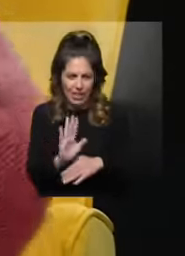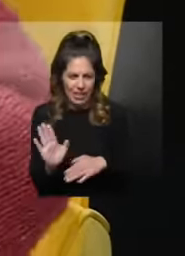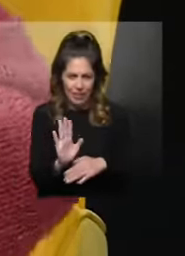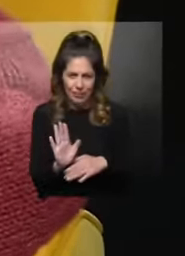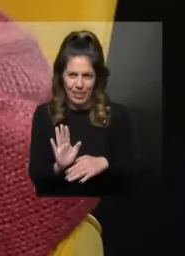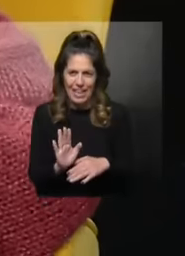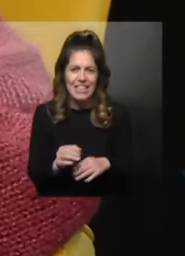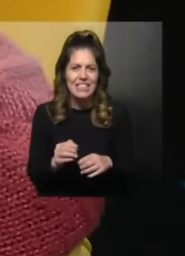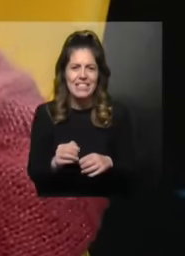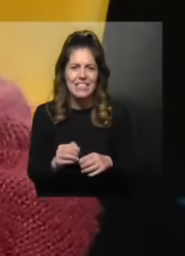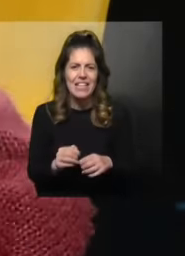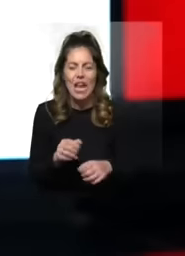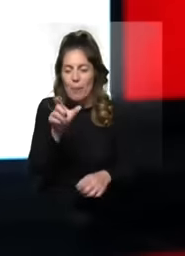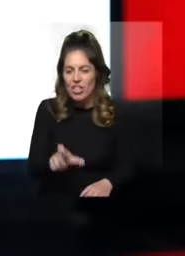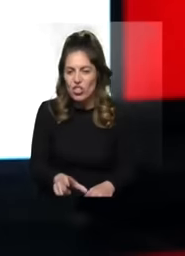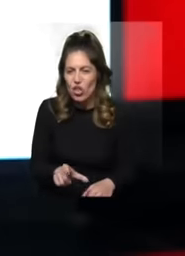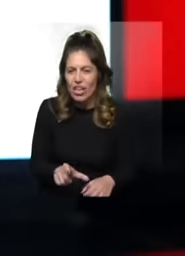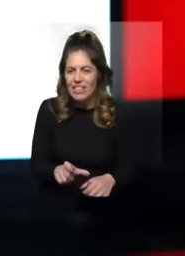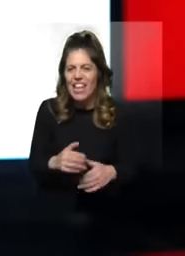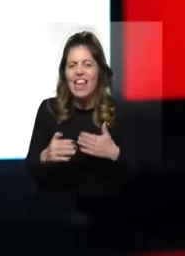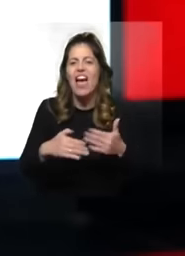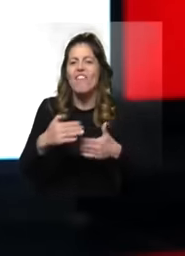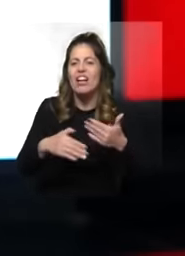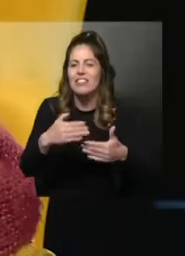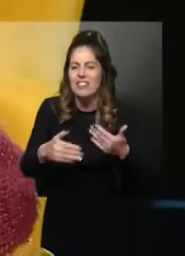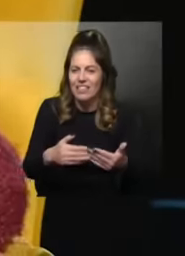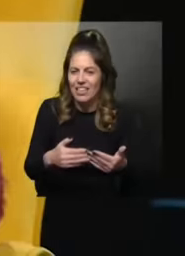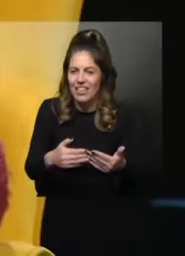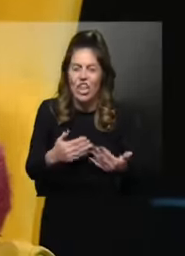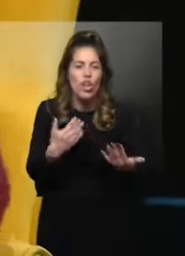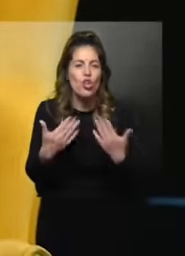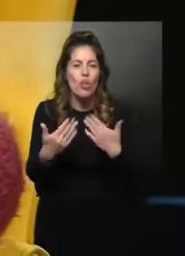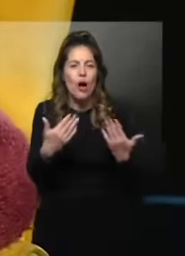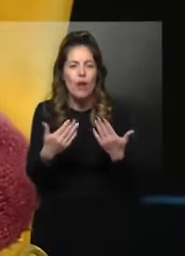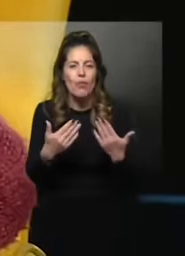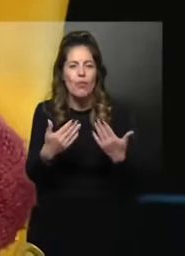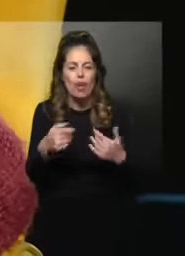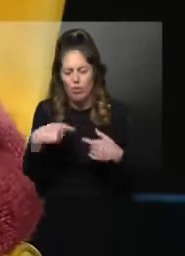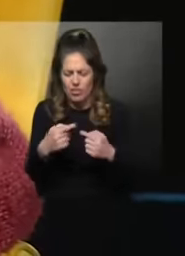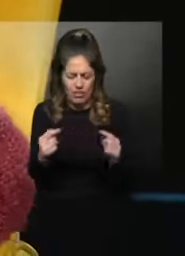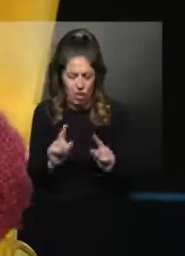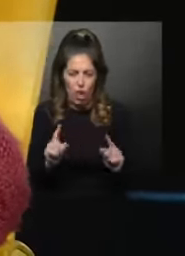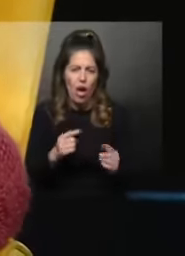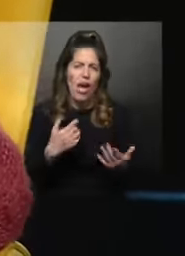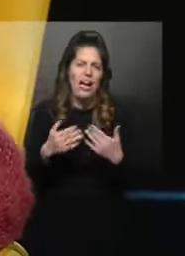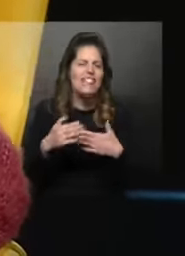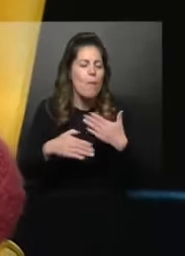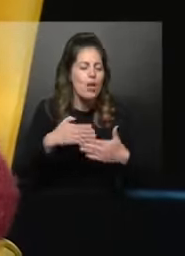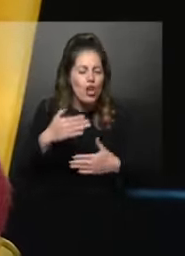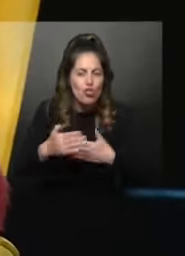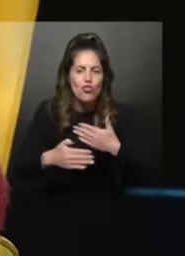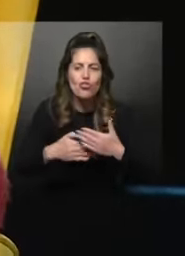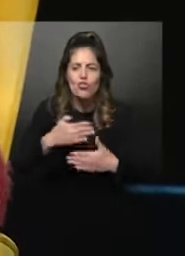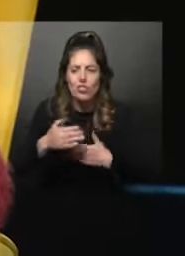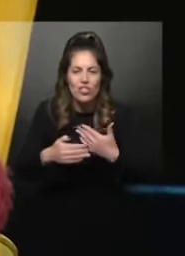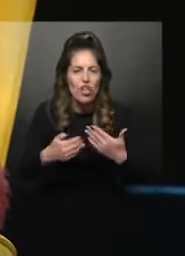el crecimiento de las personas, a eso me refiero. No me refiero ya a otras cosas, sino a ese proceso